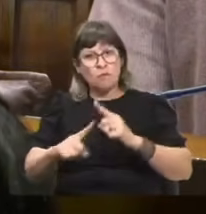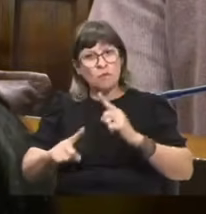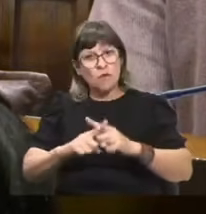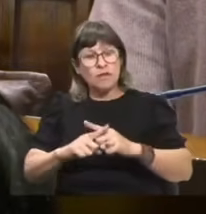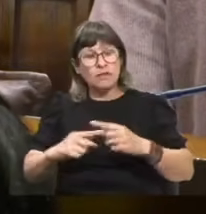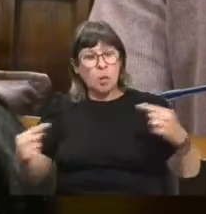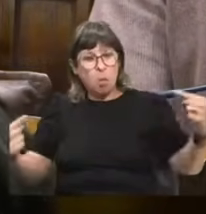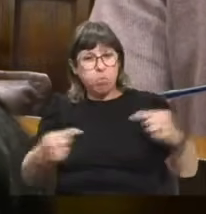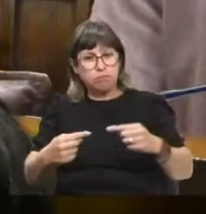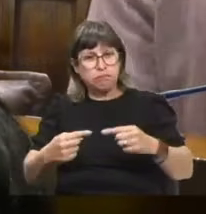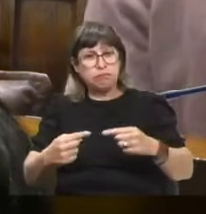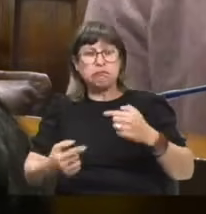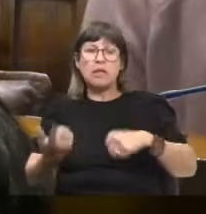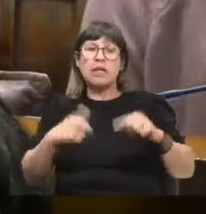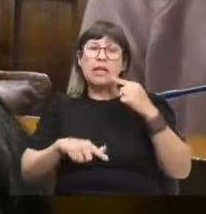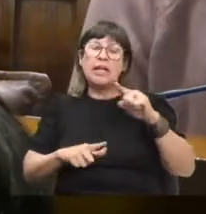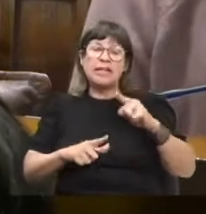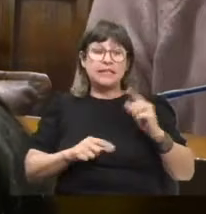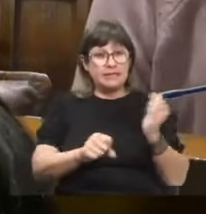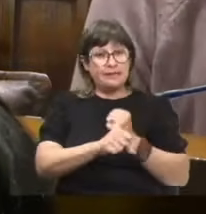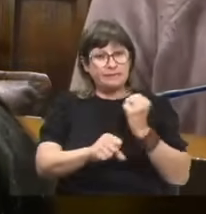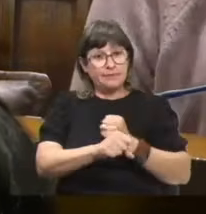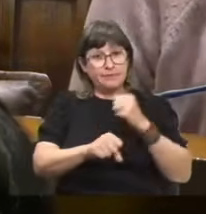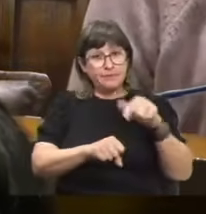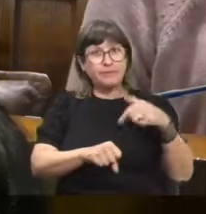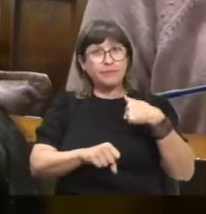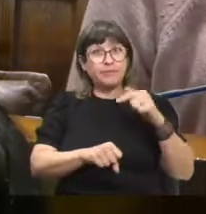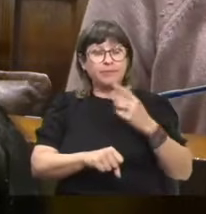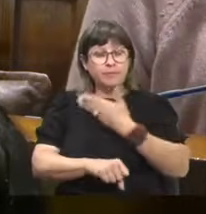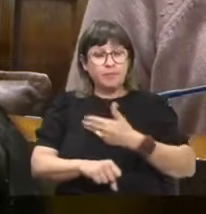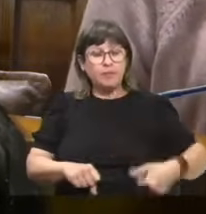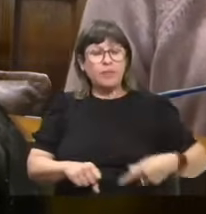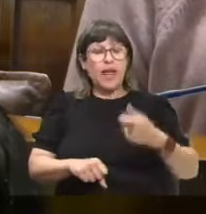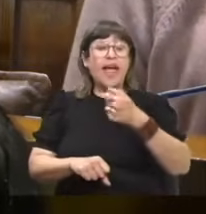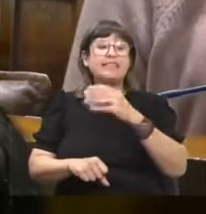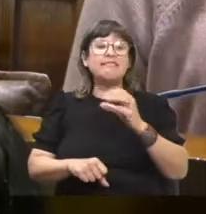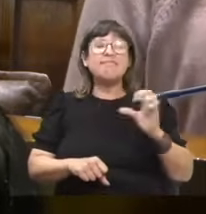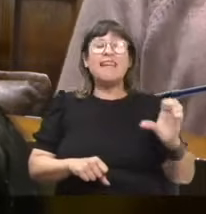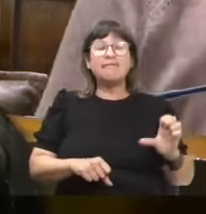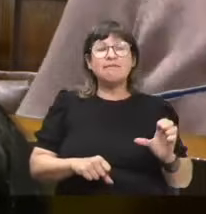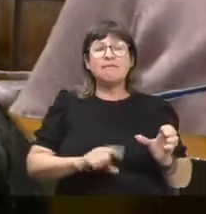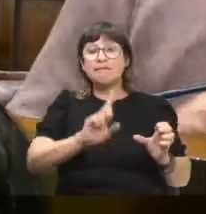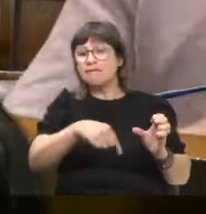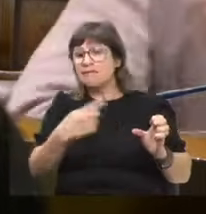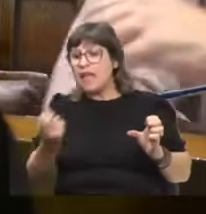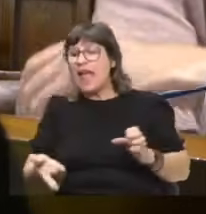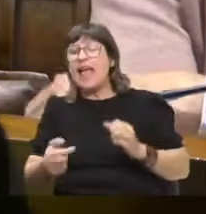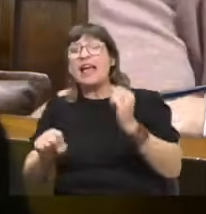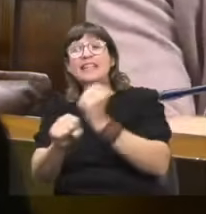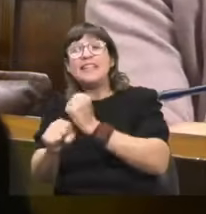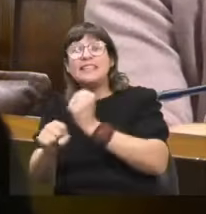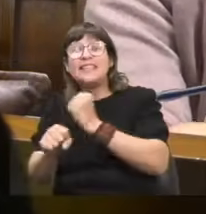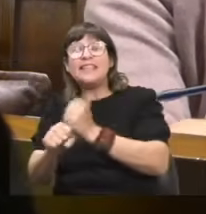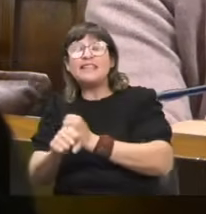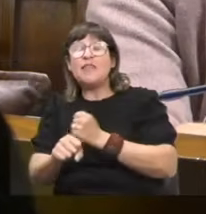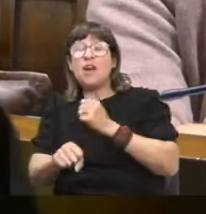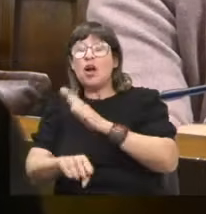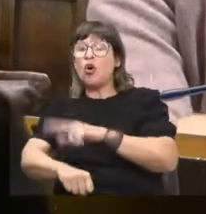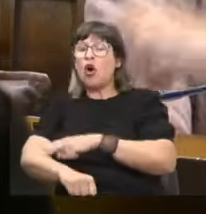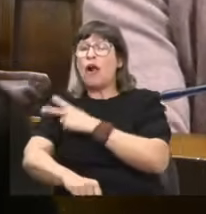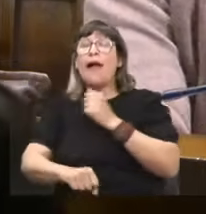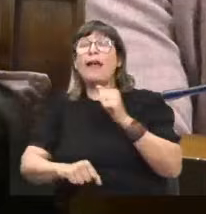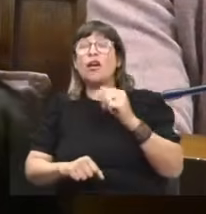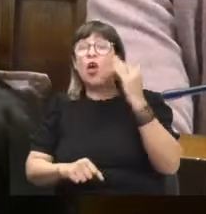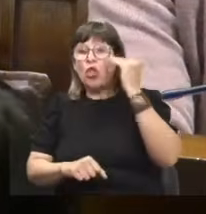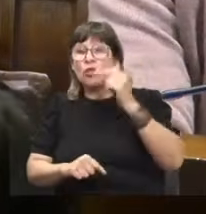incompatibilidad entre el ejercicio de la presidencia de ACE y el desempeño en cargos docentes de